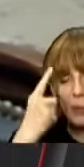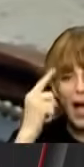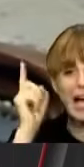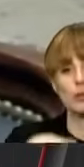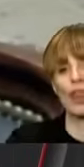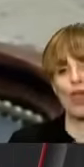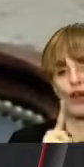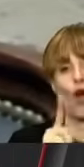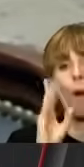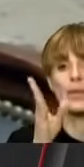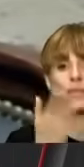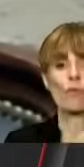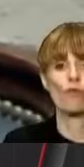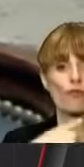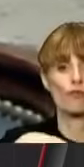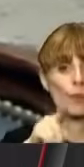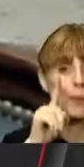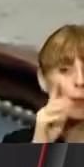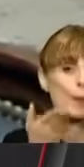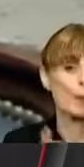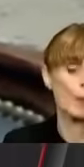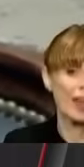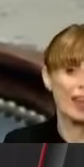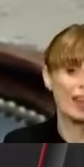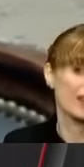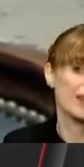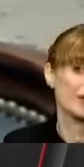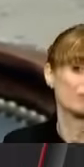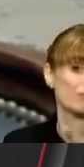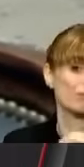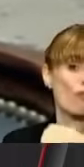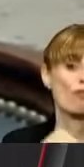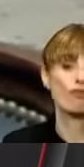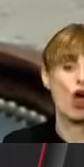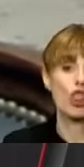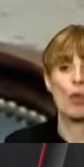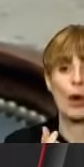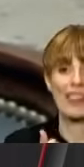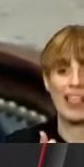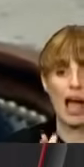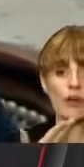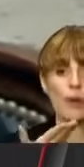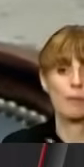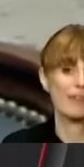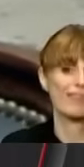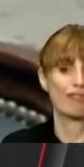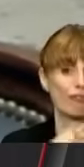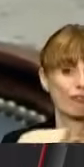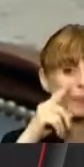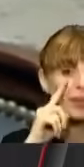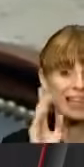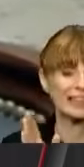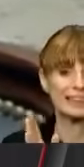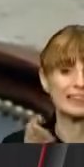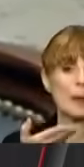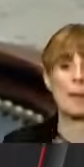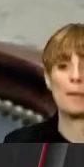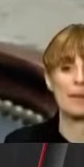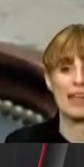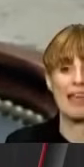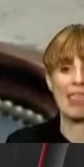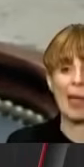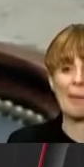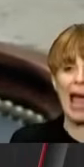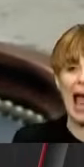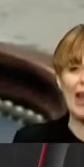Monetario Internacional viene pidiendo al FMI, es uno de estos títulos en los que se ven al FMI como digita lo que